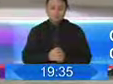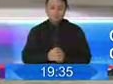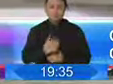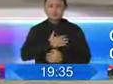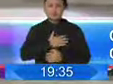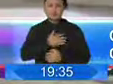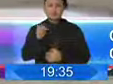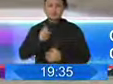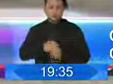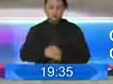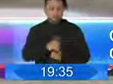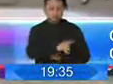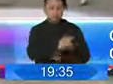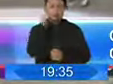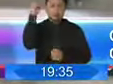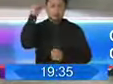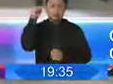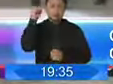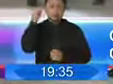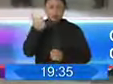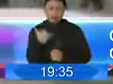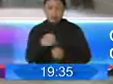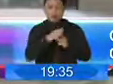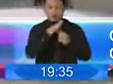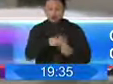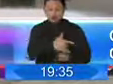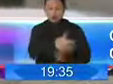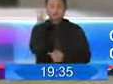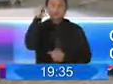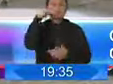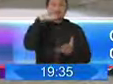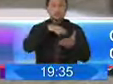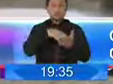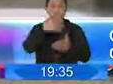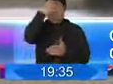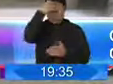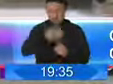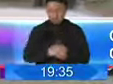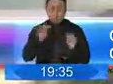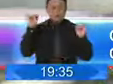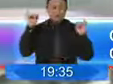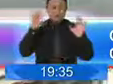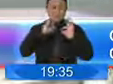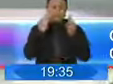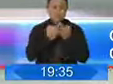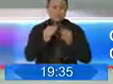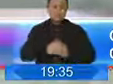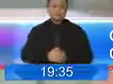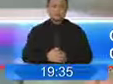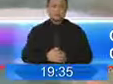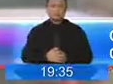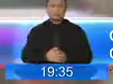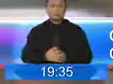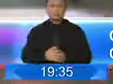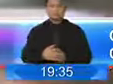pues estos derechos que lastimosamente han perdido, ¿no? El derecho a la educación, a la recreación, al tiempo en familia.